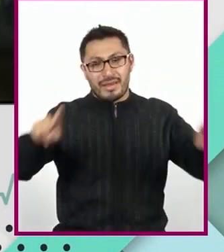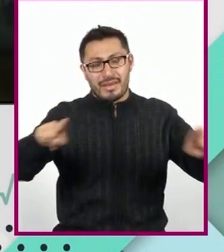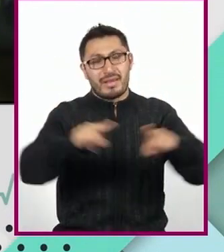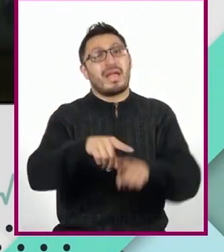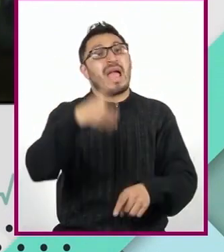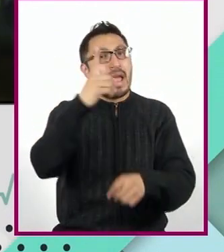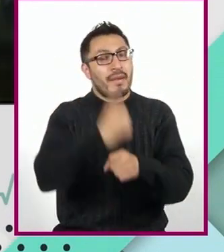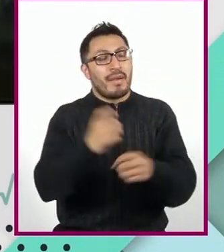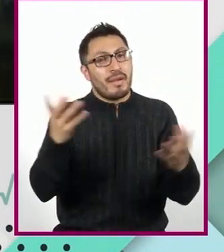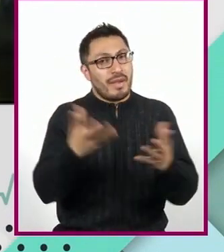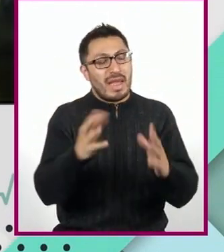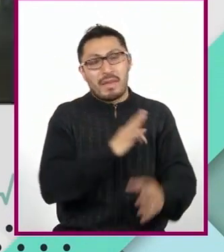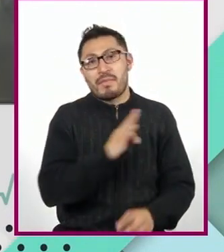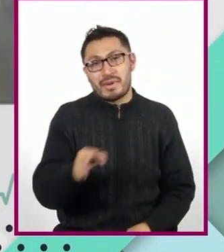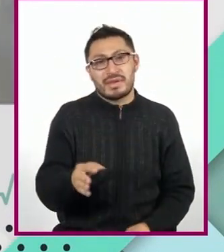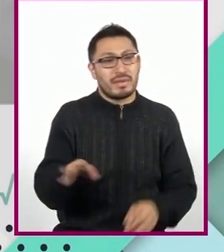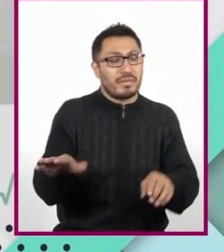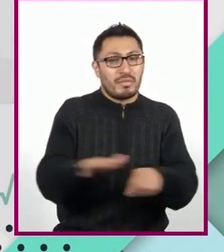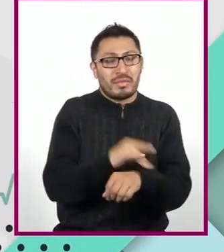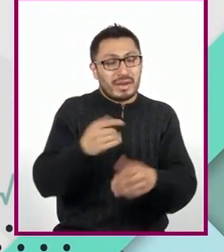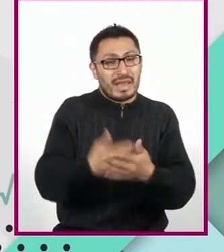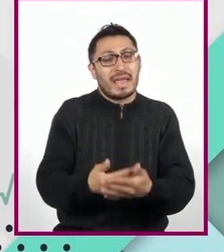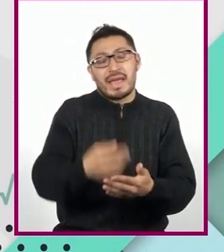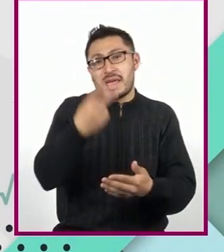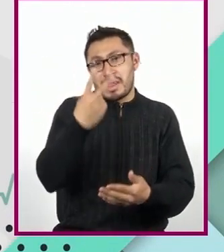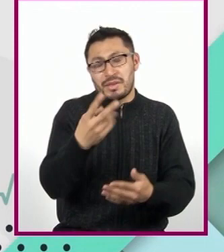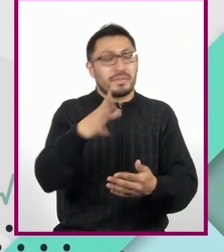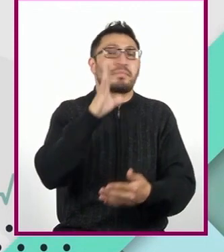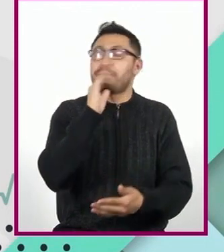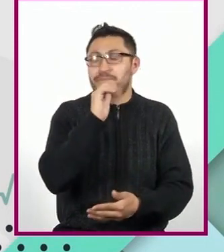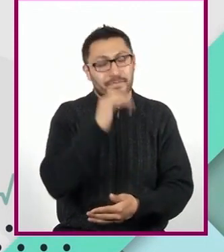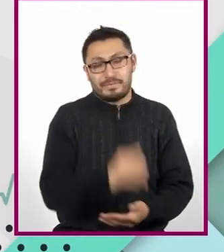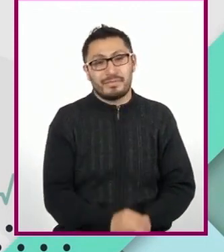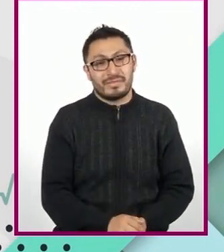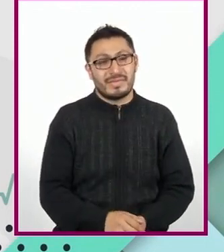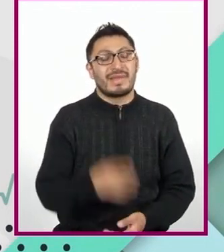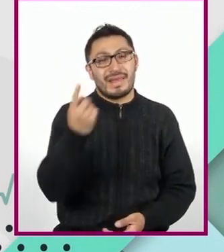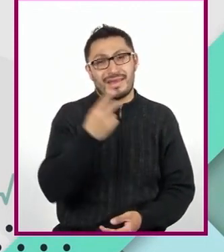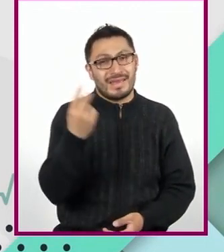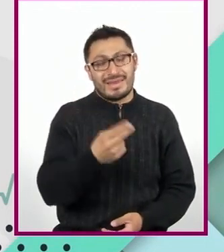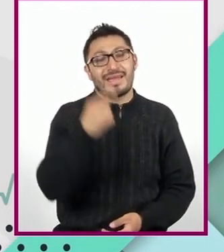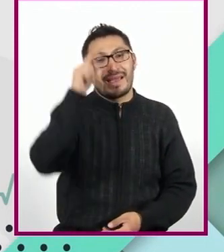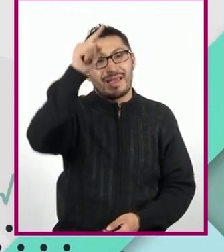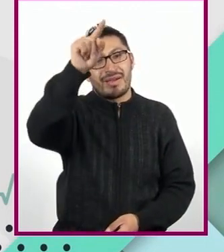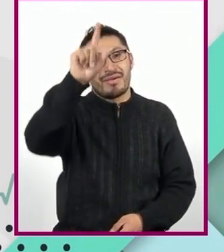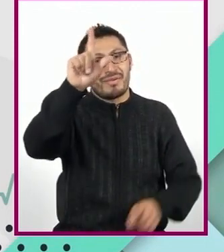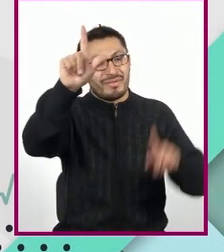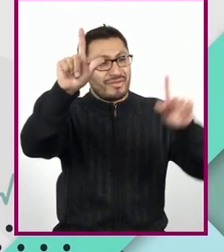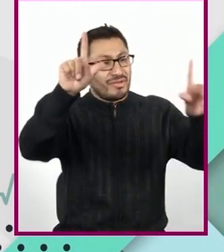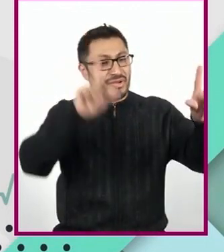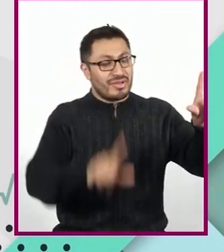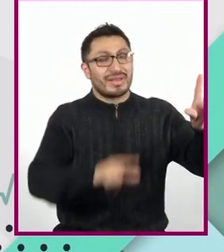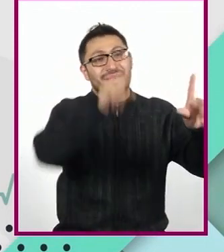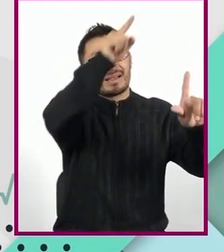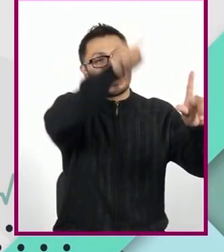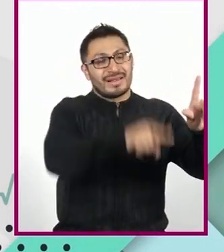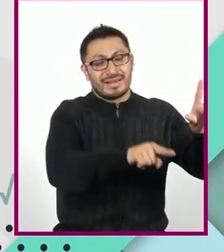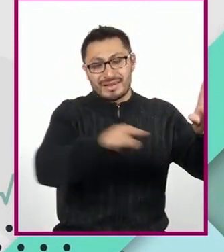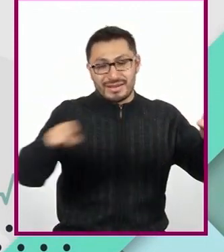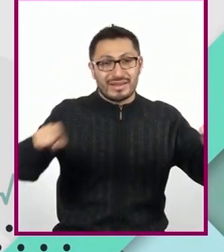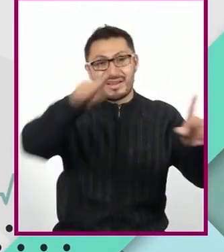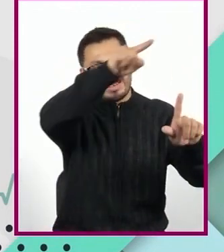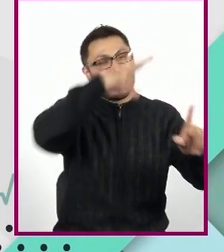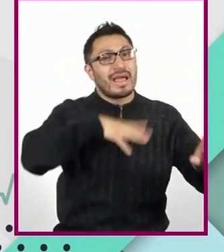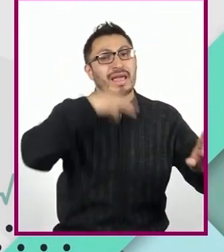puede trazar, ya que no es posible trazar polígonos con menos lados, dado que tiene 3 lados, 3 ángulos y también tiene 3 vértices.